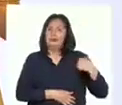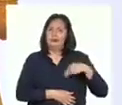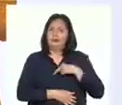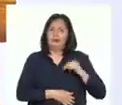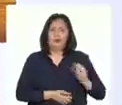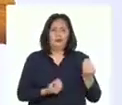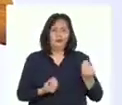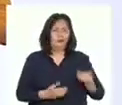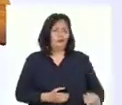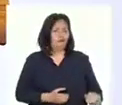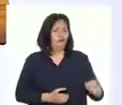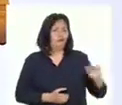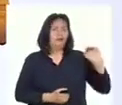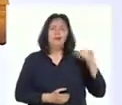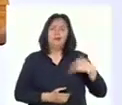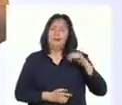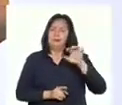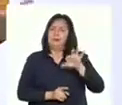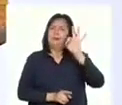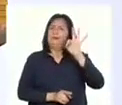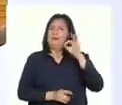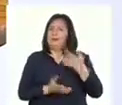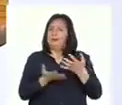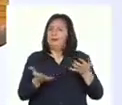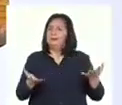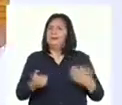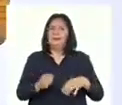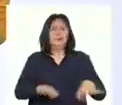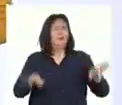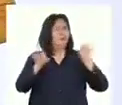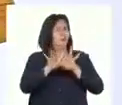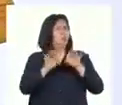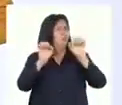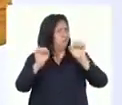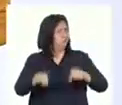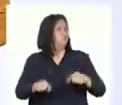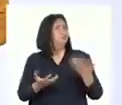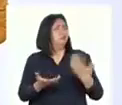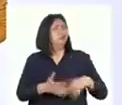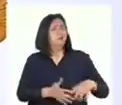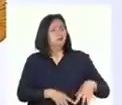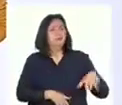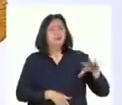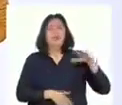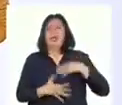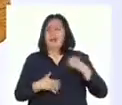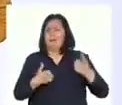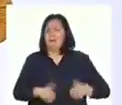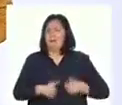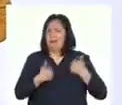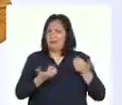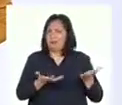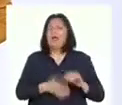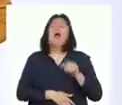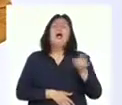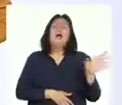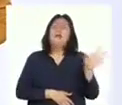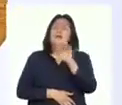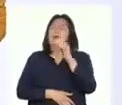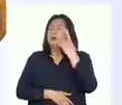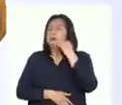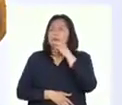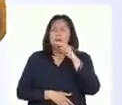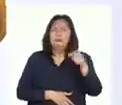crecimiento. Además, hemos identificado elementos muy importantes que han ocurrido a lo largo de nuestra vida. Todas y